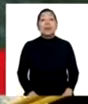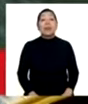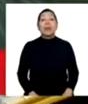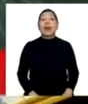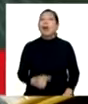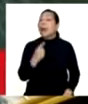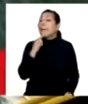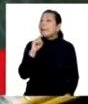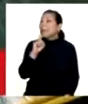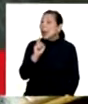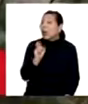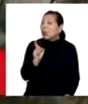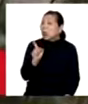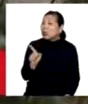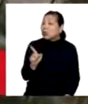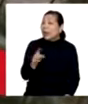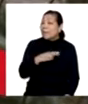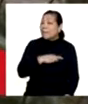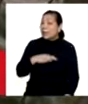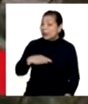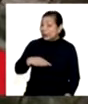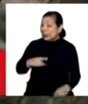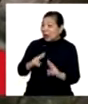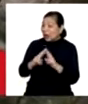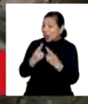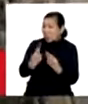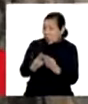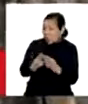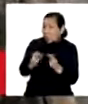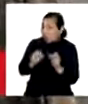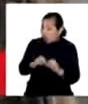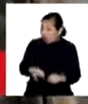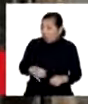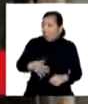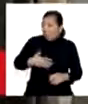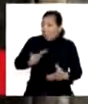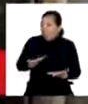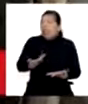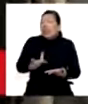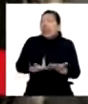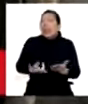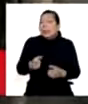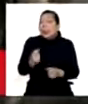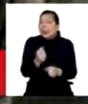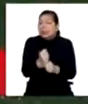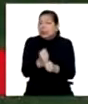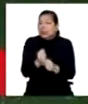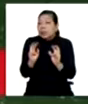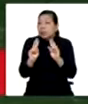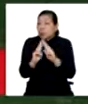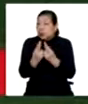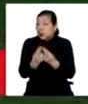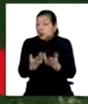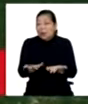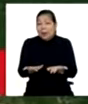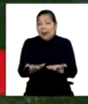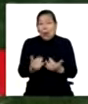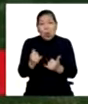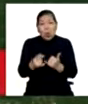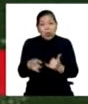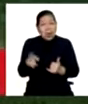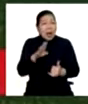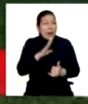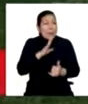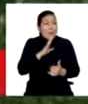Señor ministro, allí usted está teniendo estas reuniones, ¿podría precisarnos con qué funcionarios específicamente? Porque sobre lo último